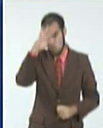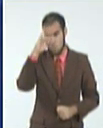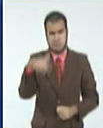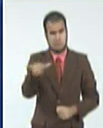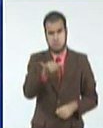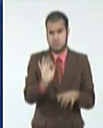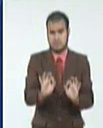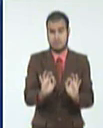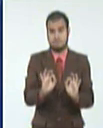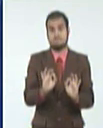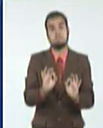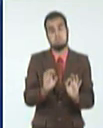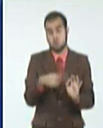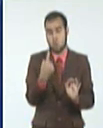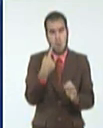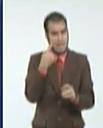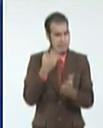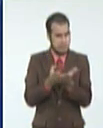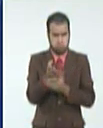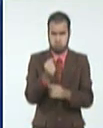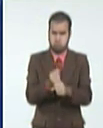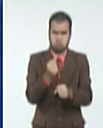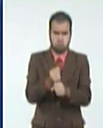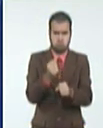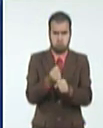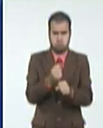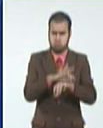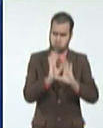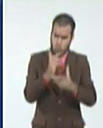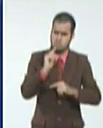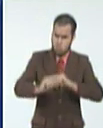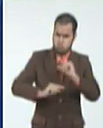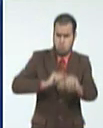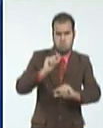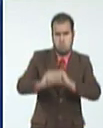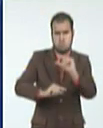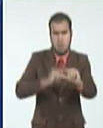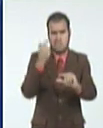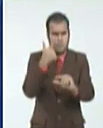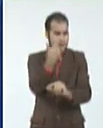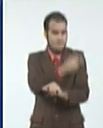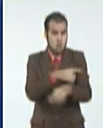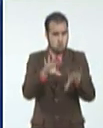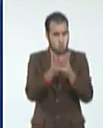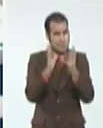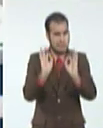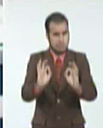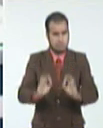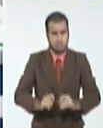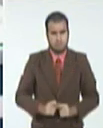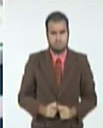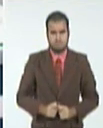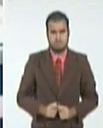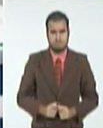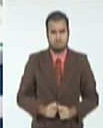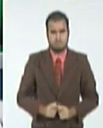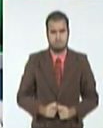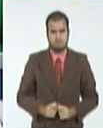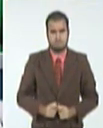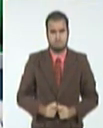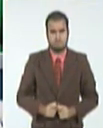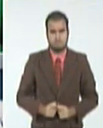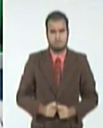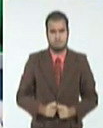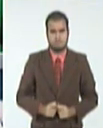nosotros seguimos trabajando con pasos firmes, muy serios, con nuestros candidatos vacunales. Me dejas poco para decir.